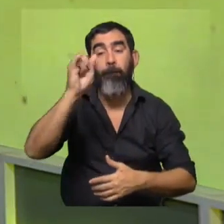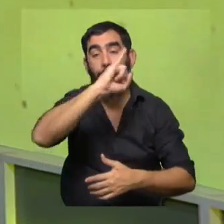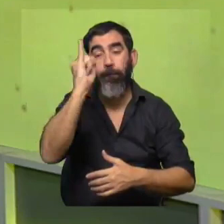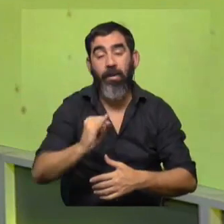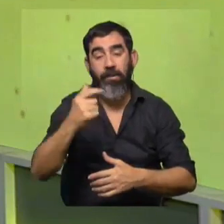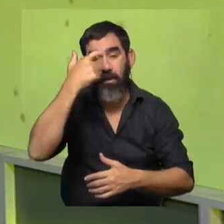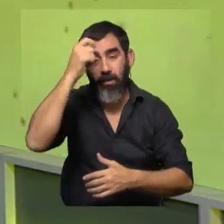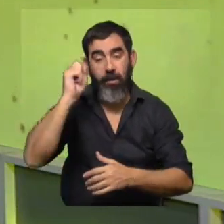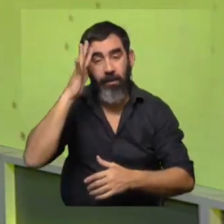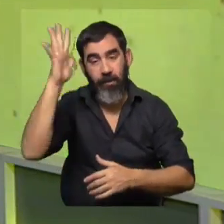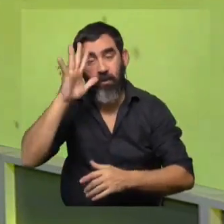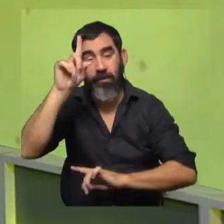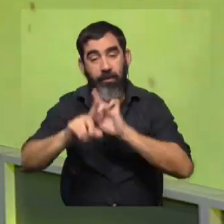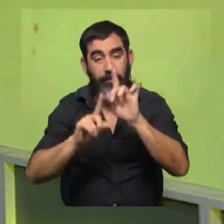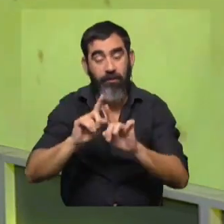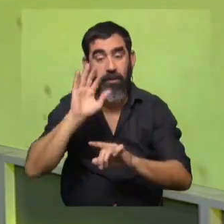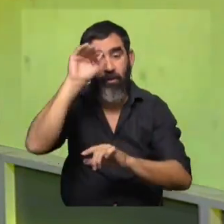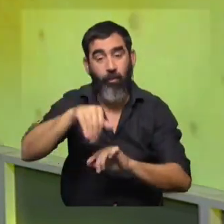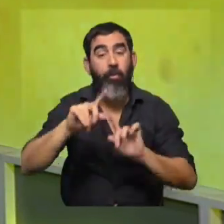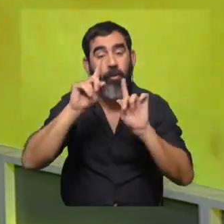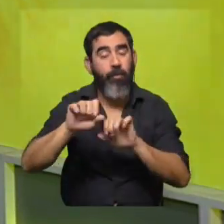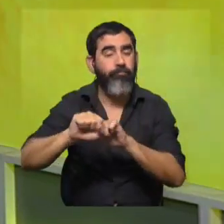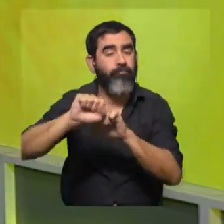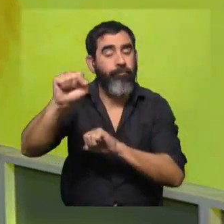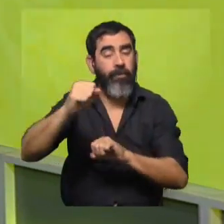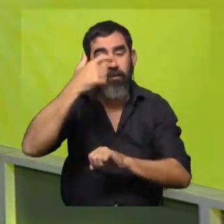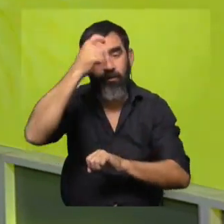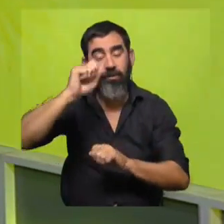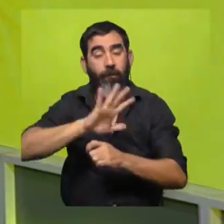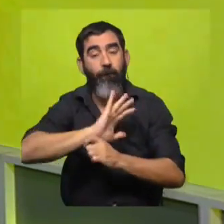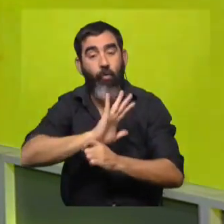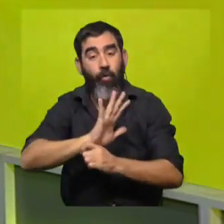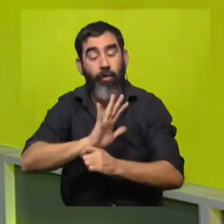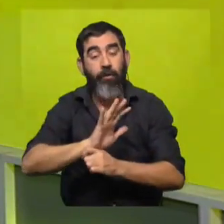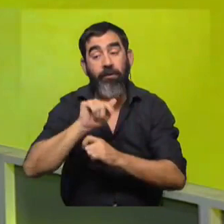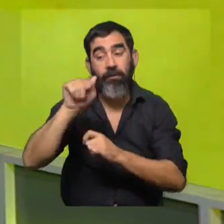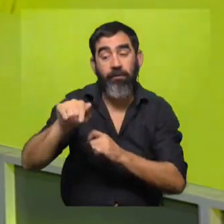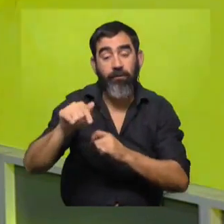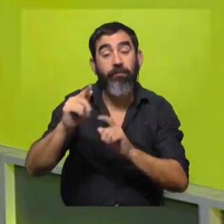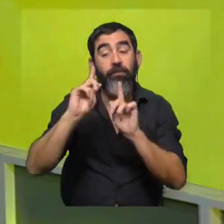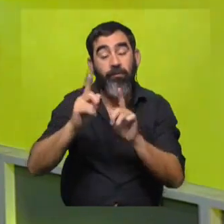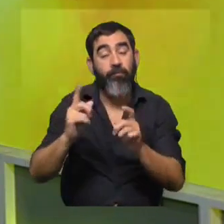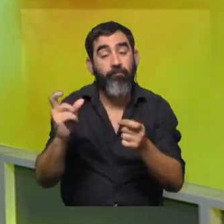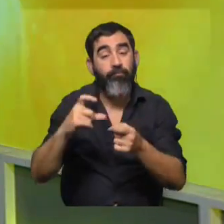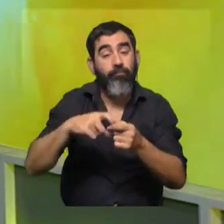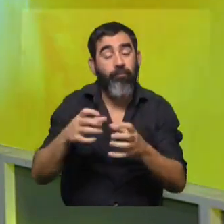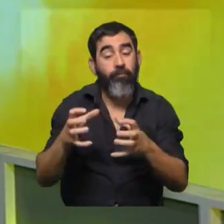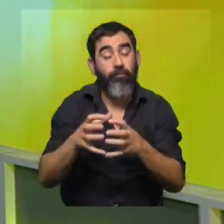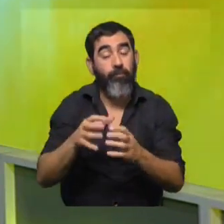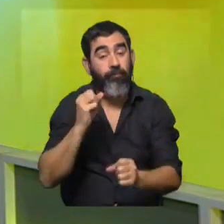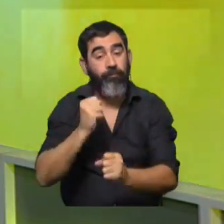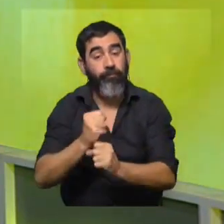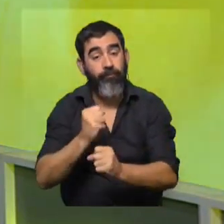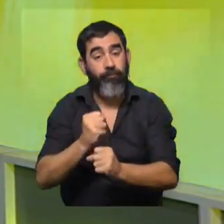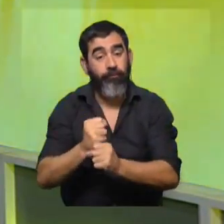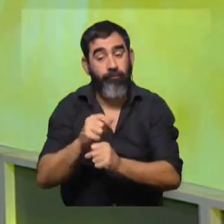de la Universidad de la República, también con una maestría en Ciencias Biológicas. Y Valentina integra además el equipo de trabajo que está